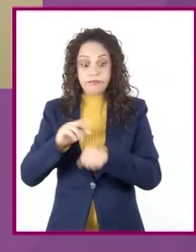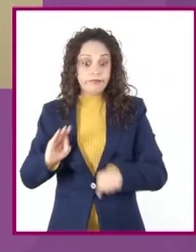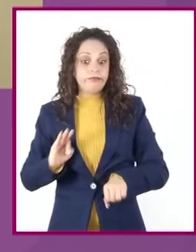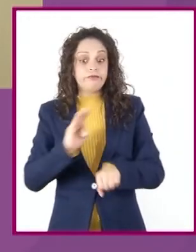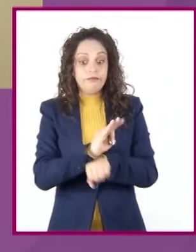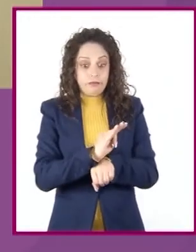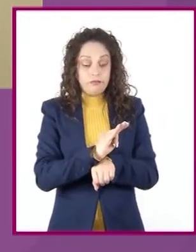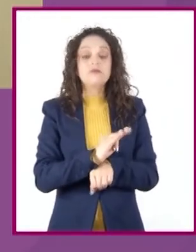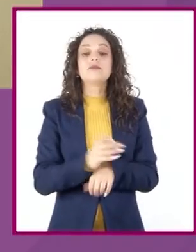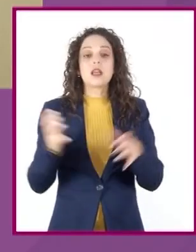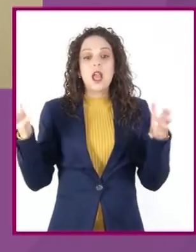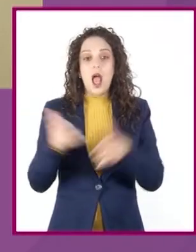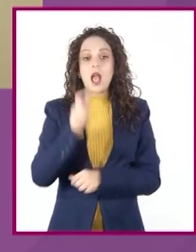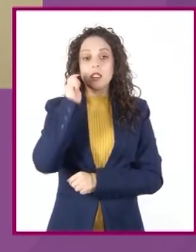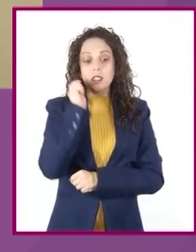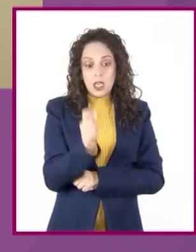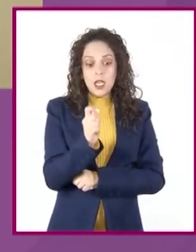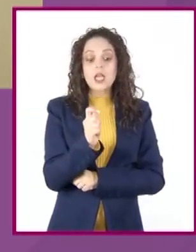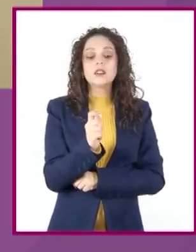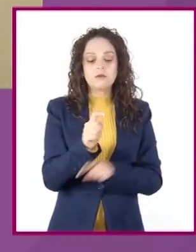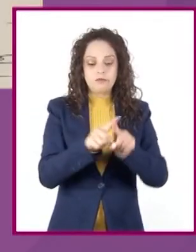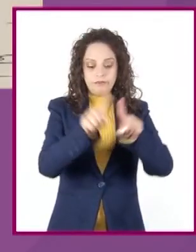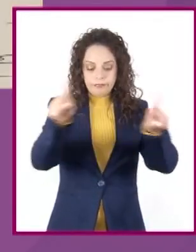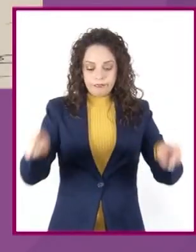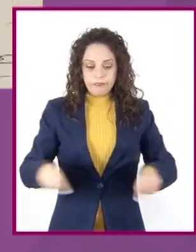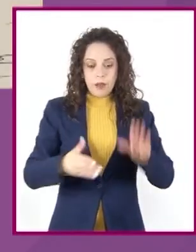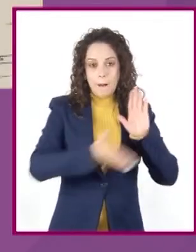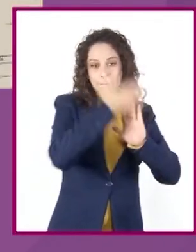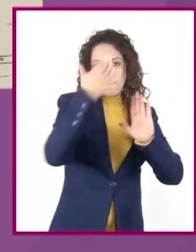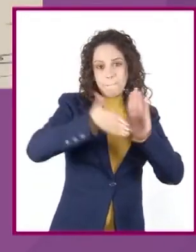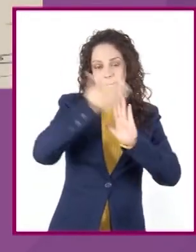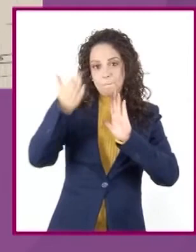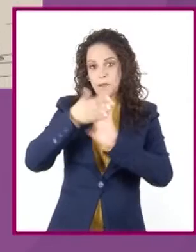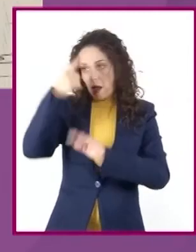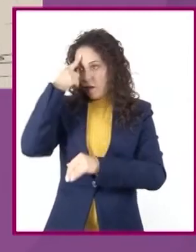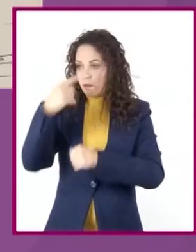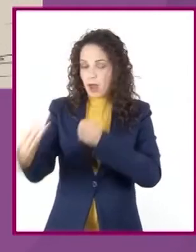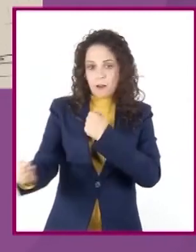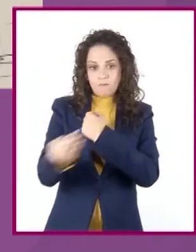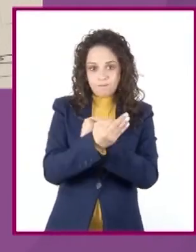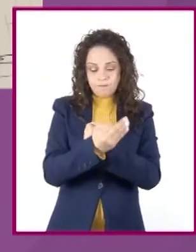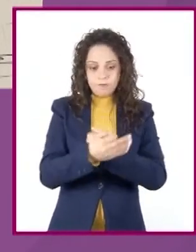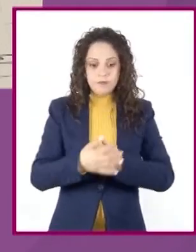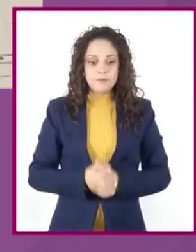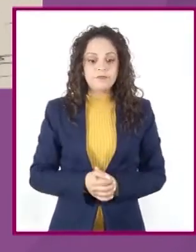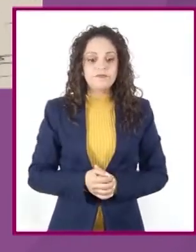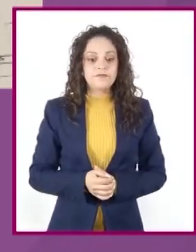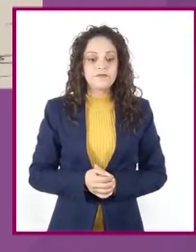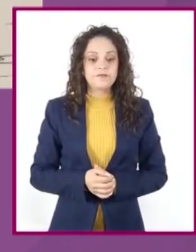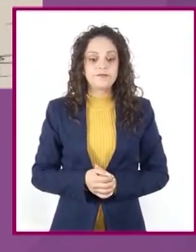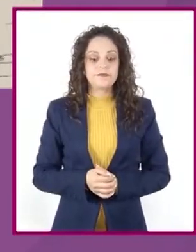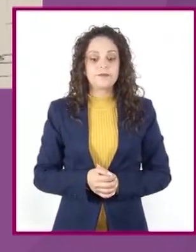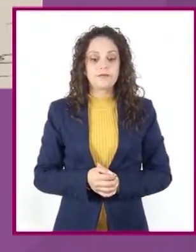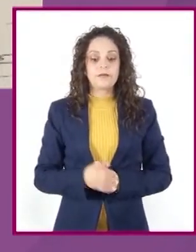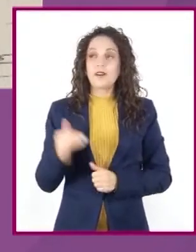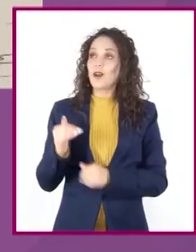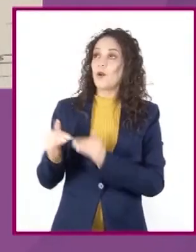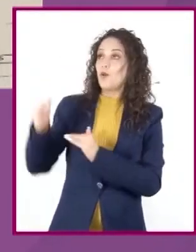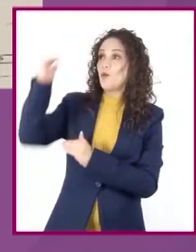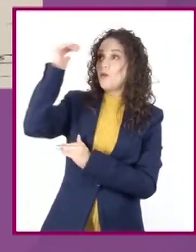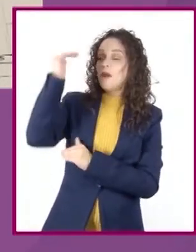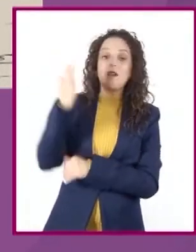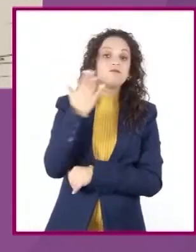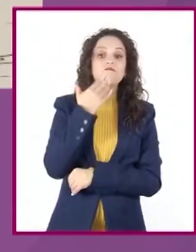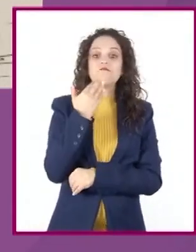la construcción de murallas. Debido a la altura, no tenían agua, y para abastecerse de